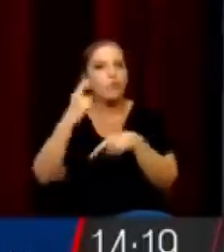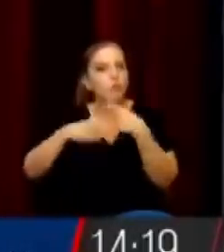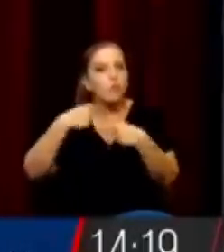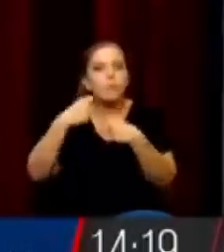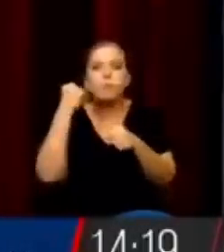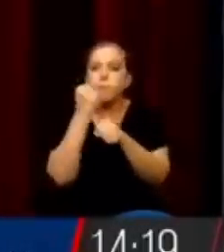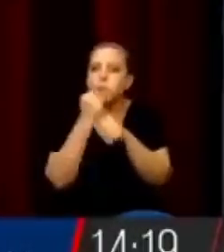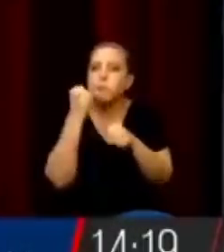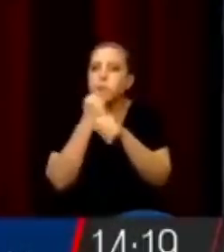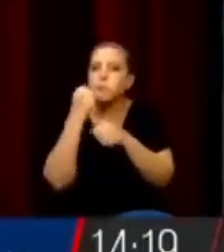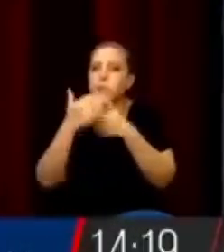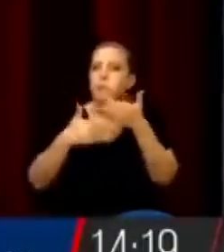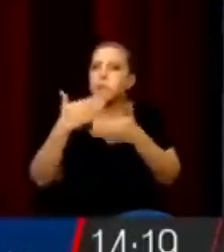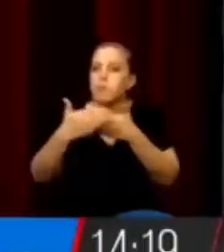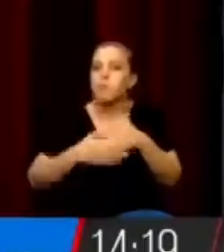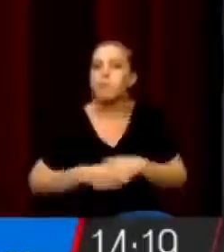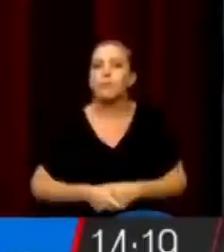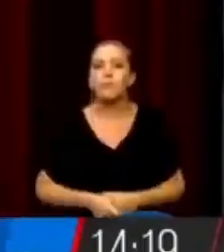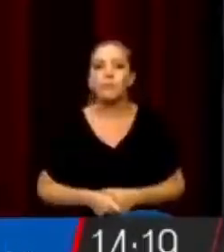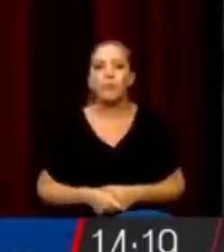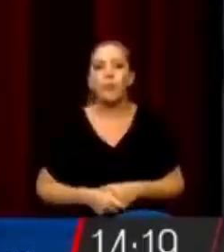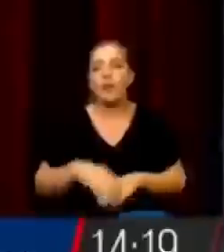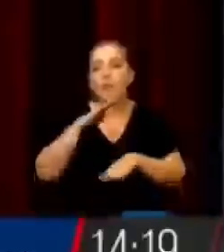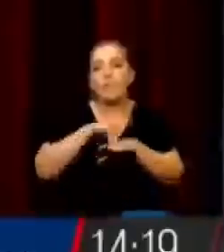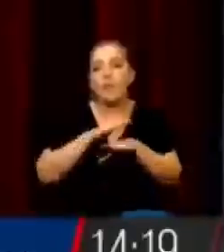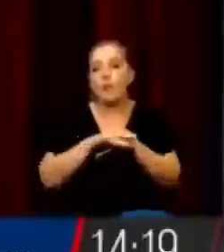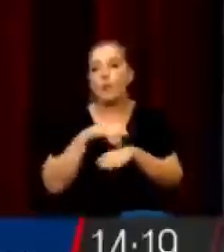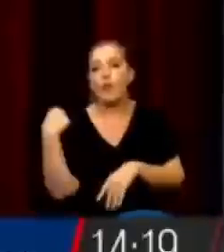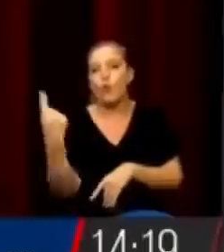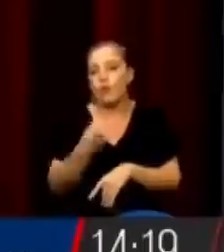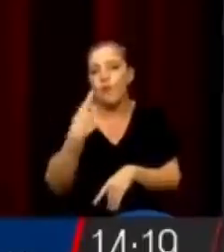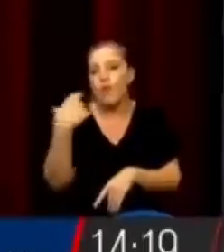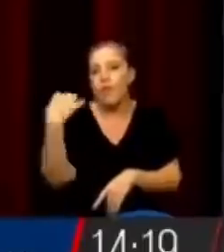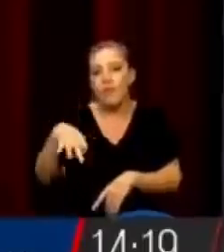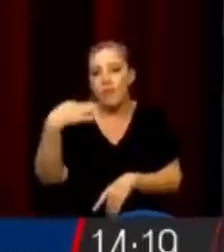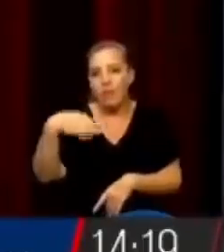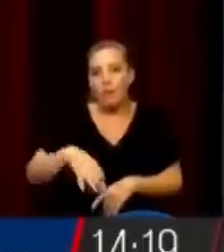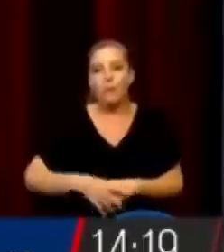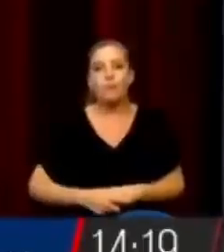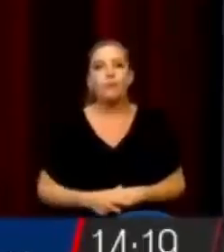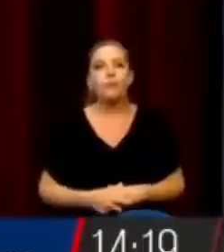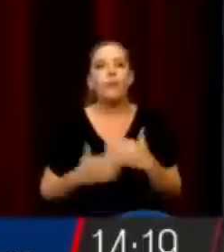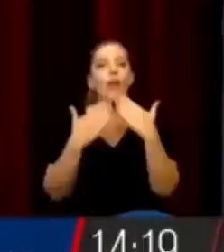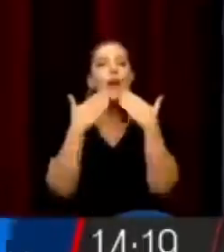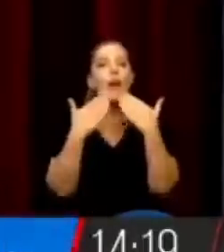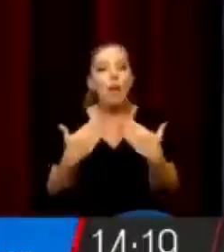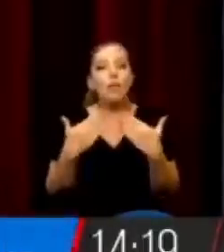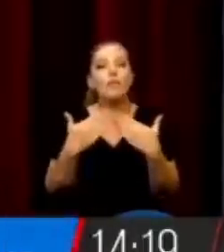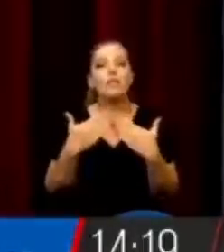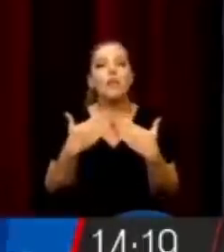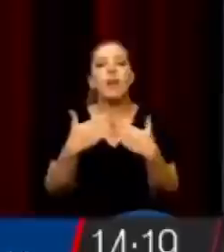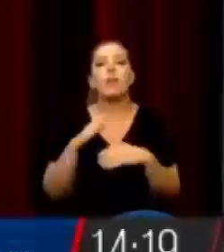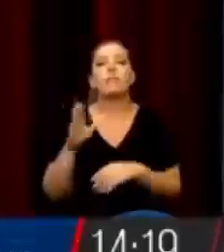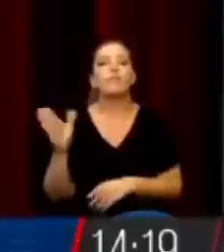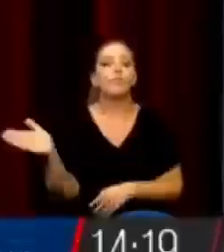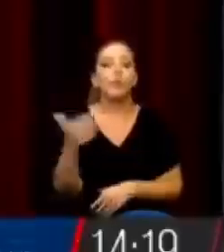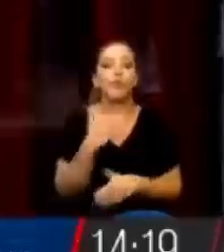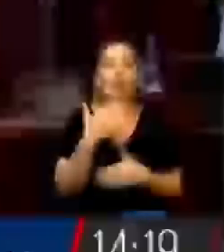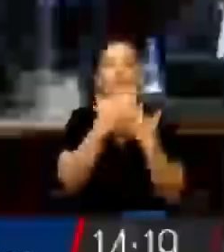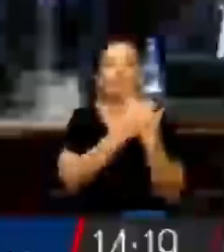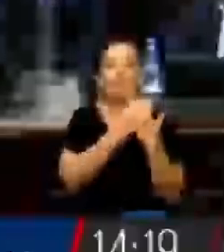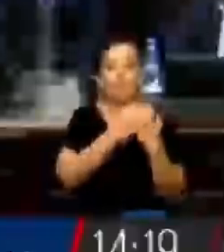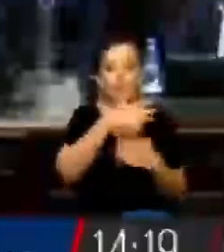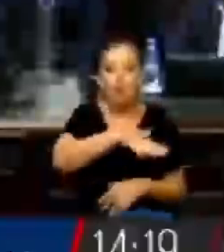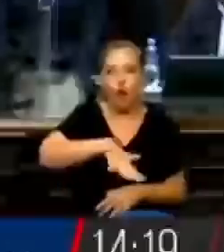la tarea que el momento y nuestra responsabilidad nos exigían. Y agradecerle al cuerpo de funcionarios y